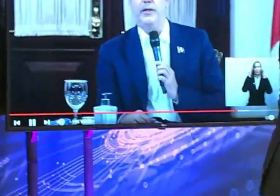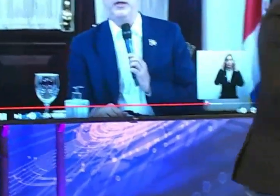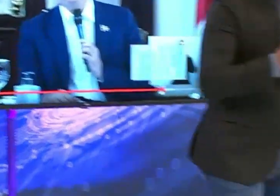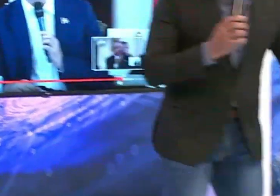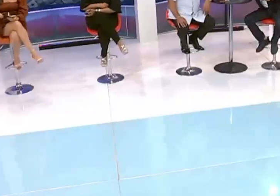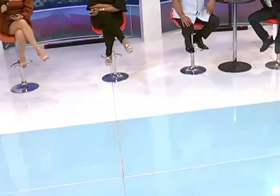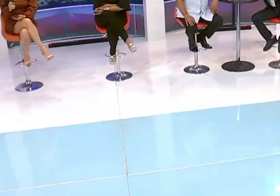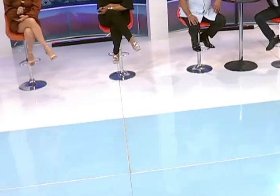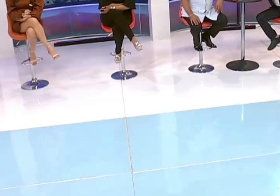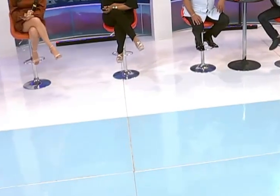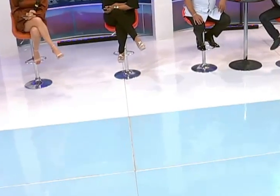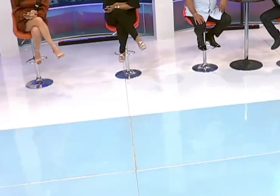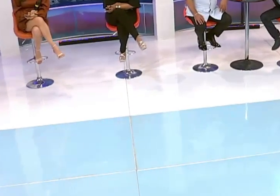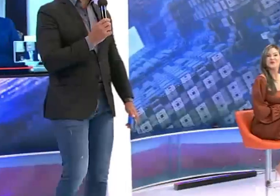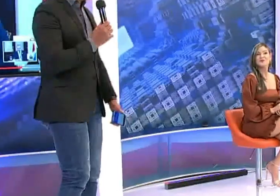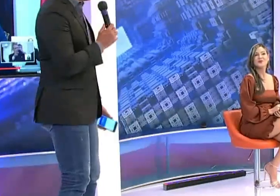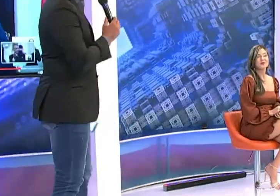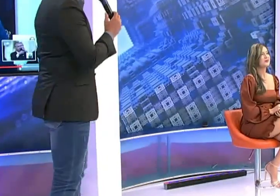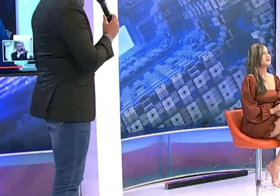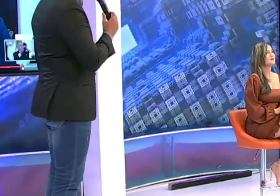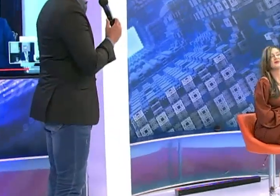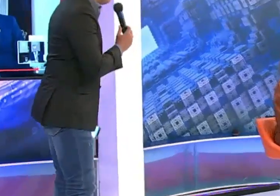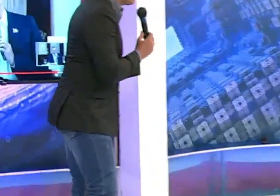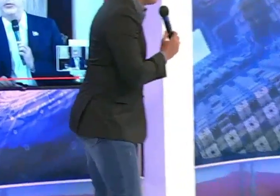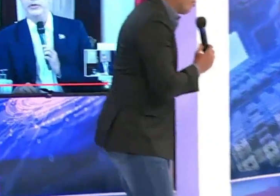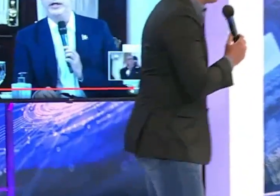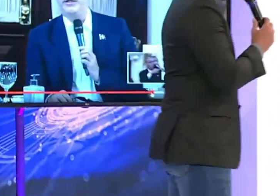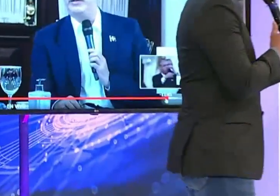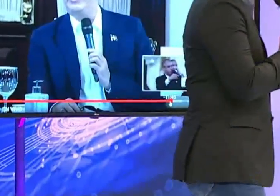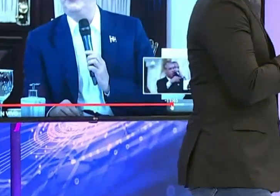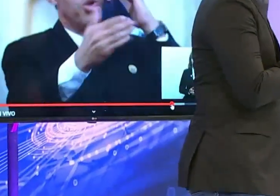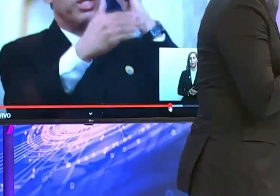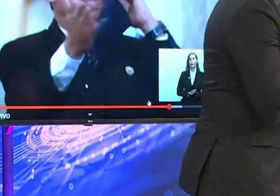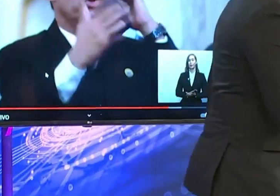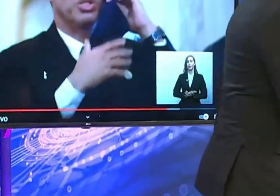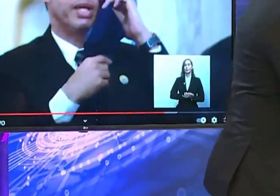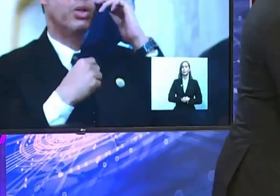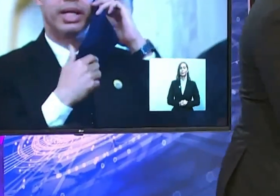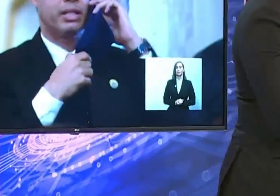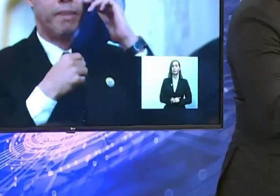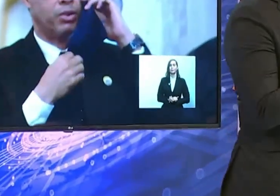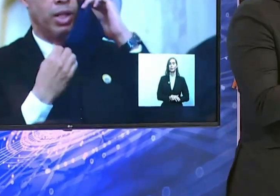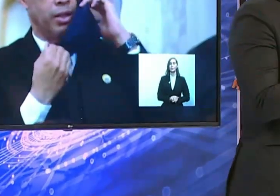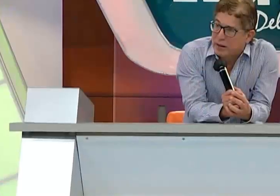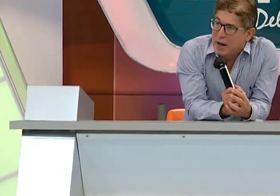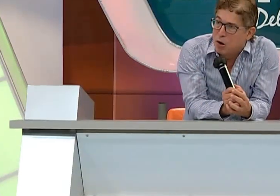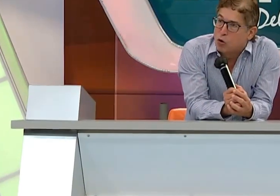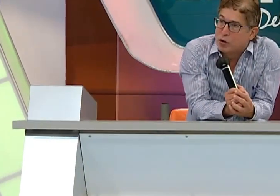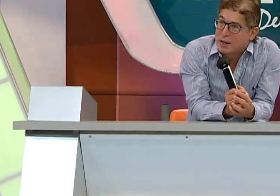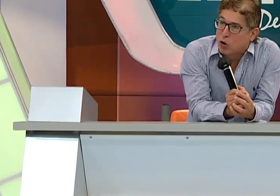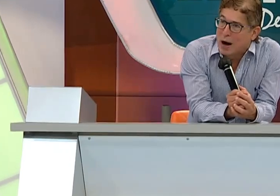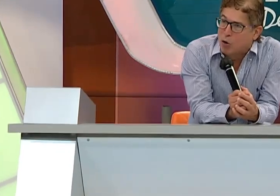tardes a los compañeros. Creo que debemos ir a la acción inmediatamente porque tenemos mucha información y muchos invitados en el día de hoy. En la radio realidad